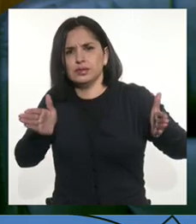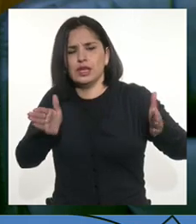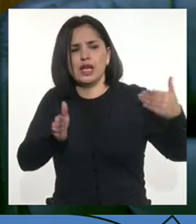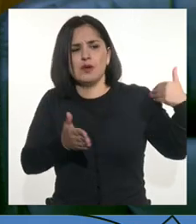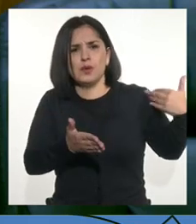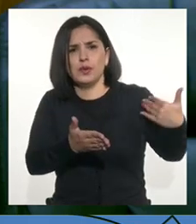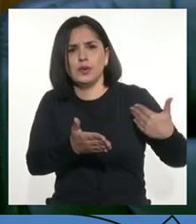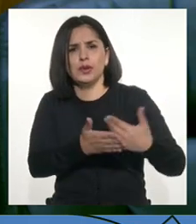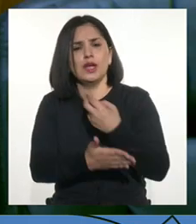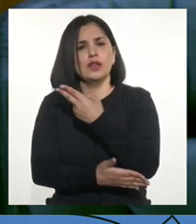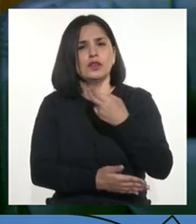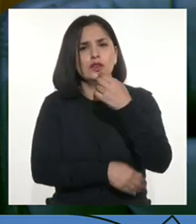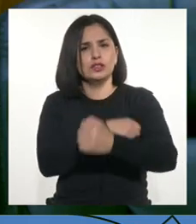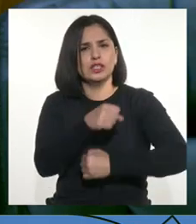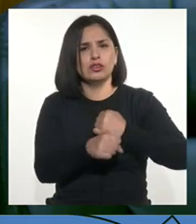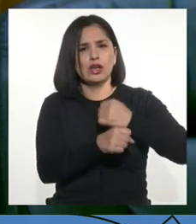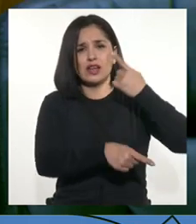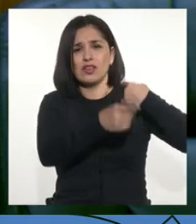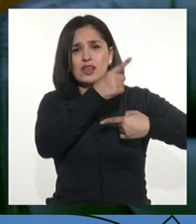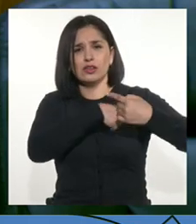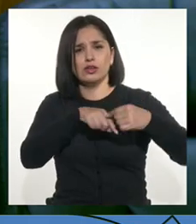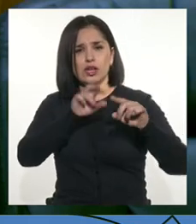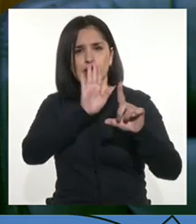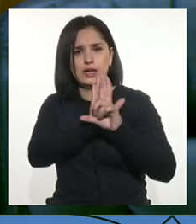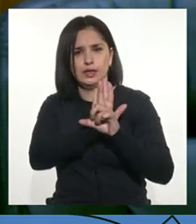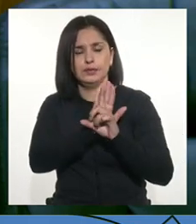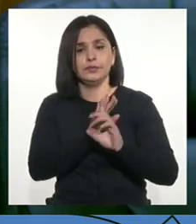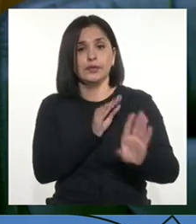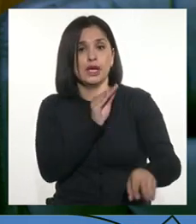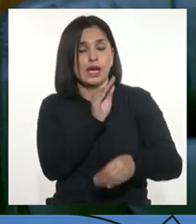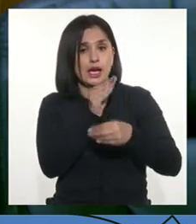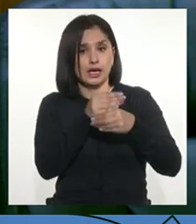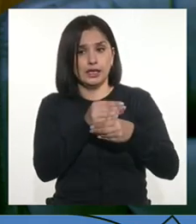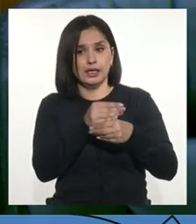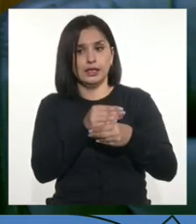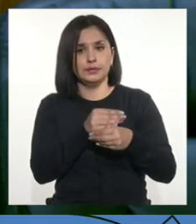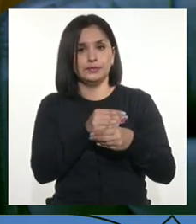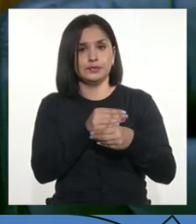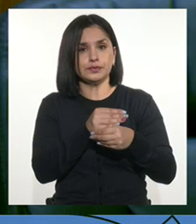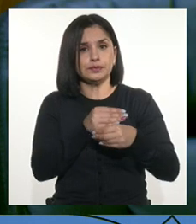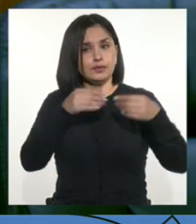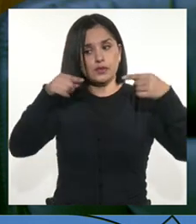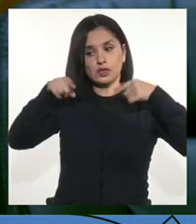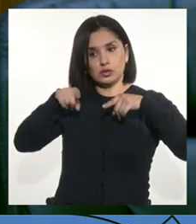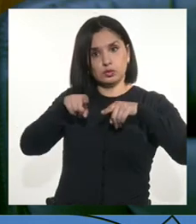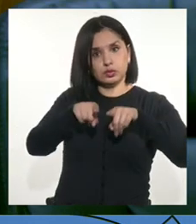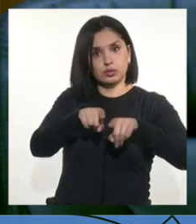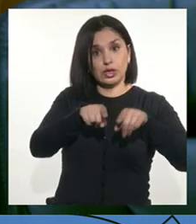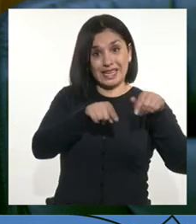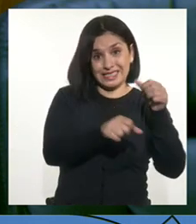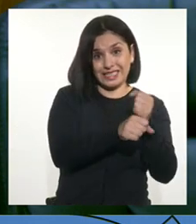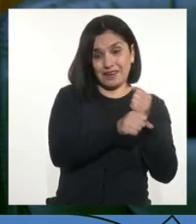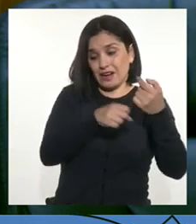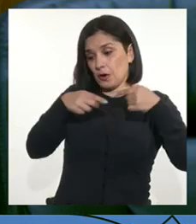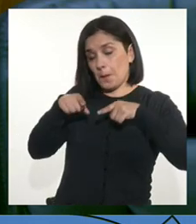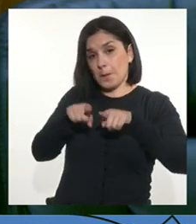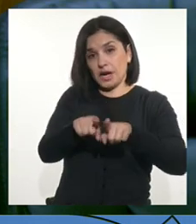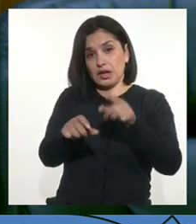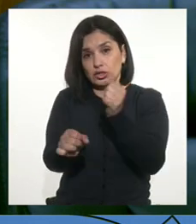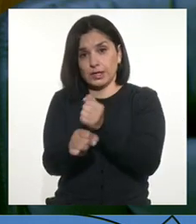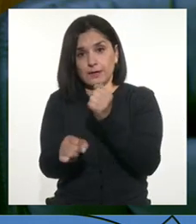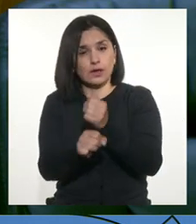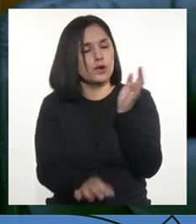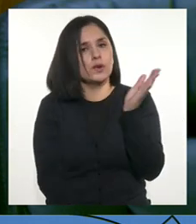historia legislativa agrega que en paralelo a ese trabajo no ha existido